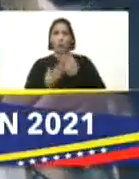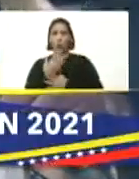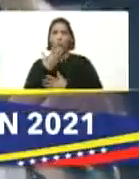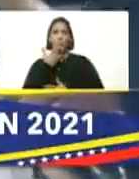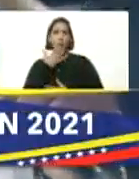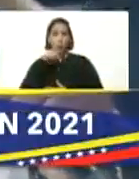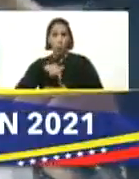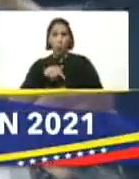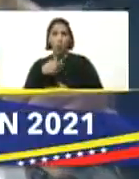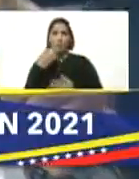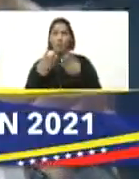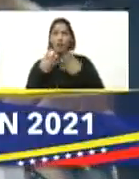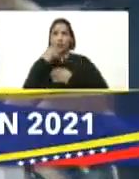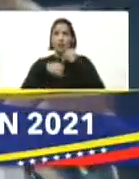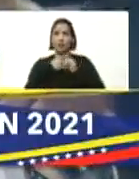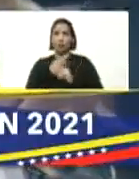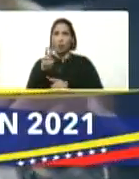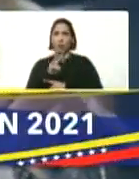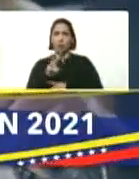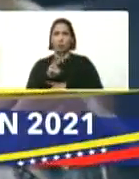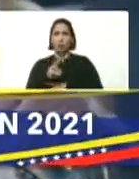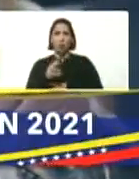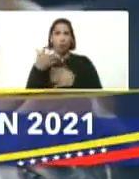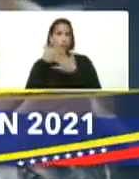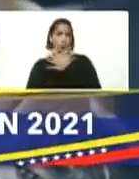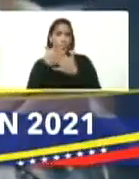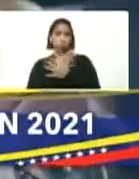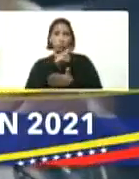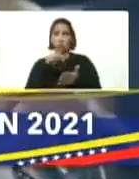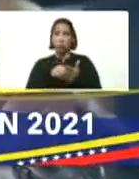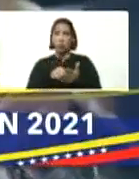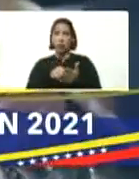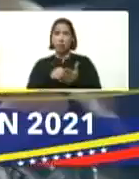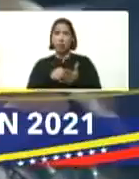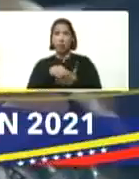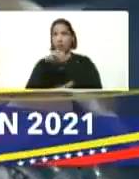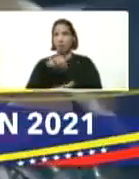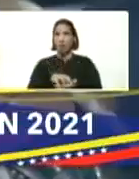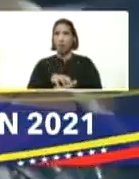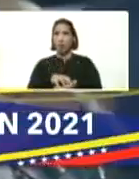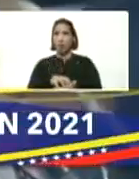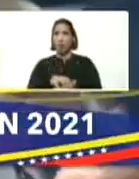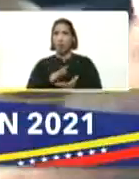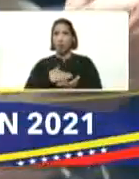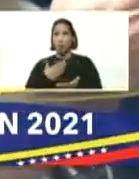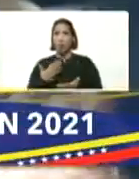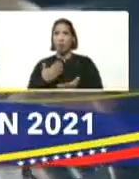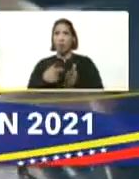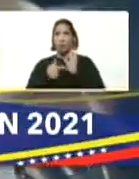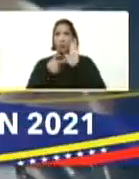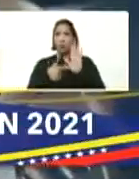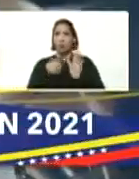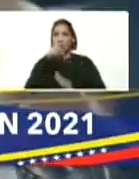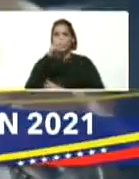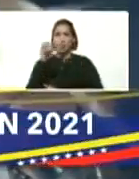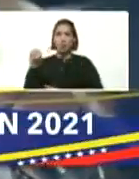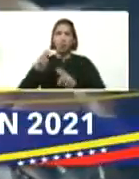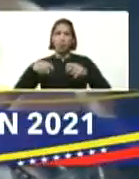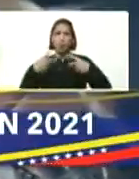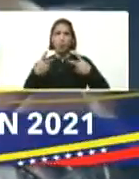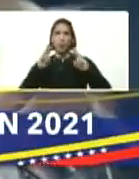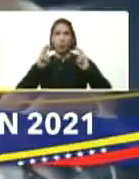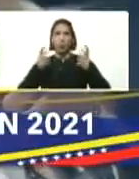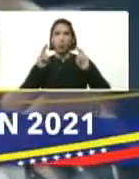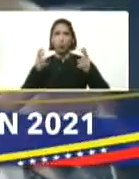de hoy. Yo dudo mucho que haya editoriales nacionales, editoriales del Estado, que puedan presentar 100 nuevos títulos como